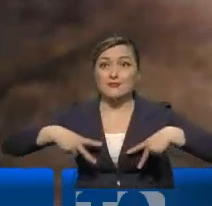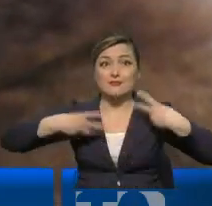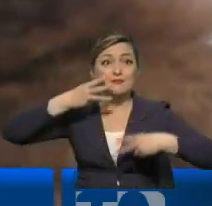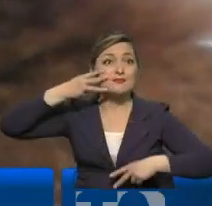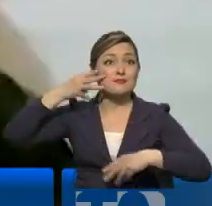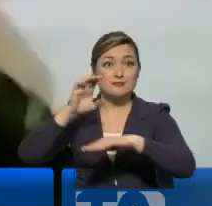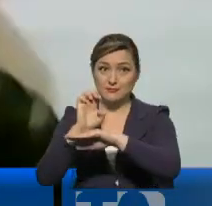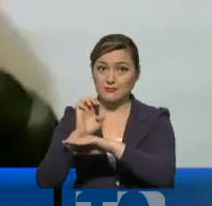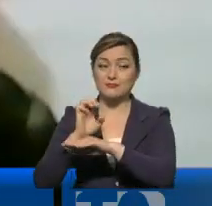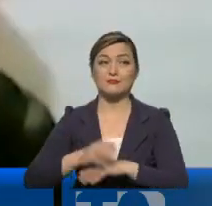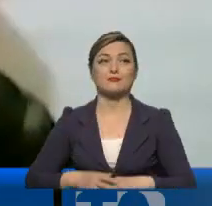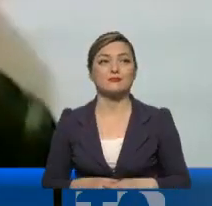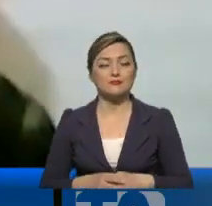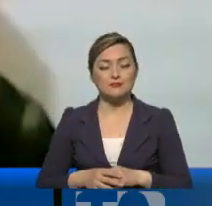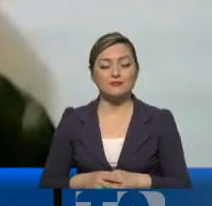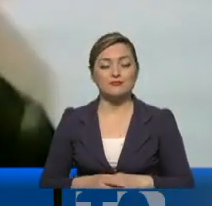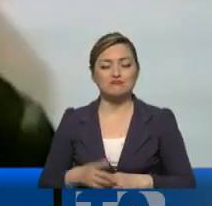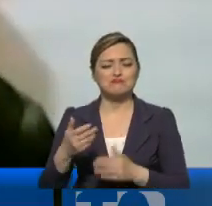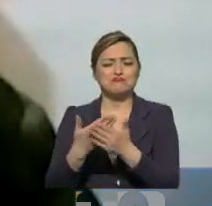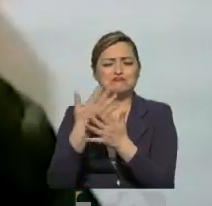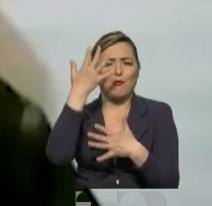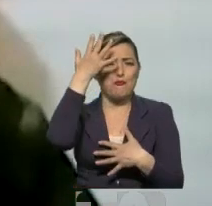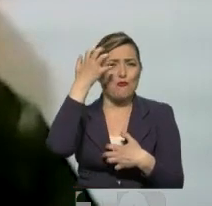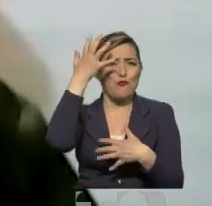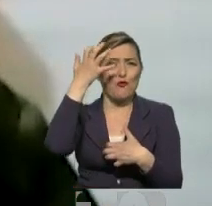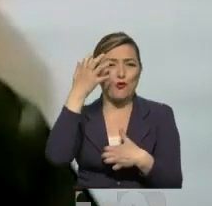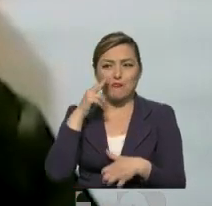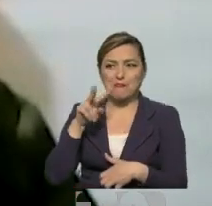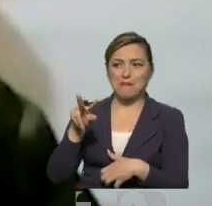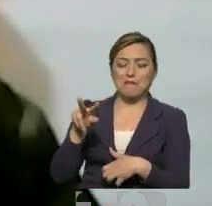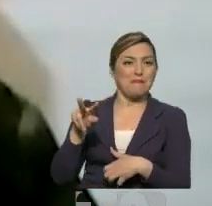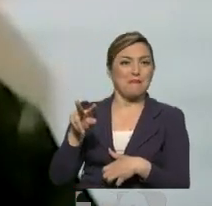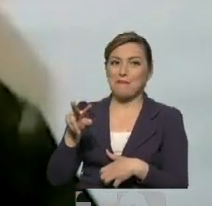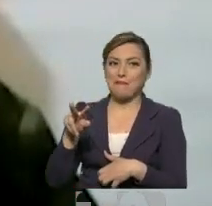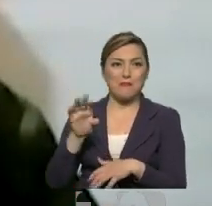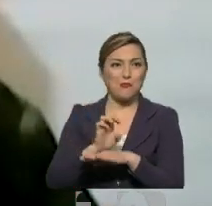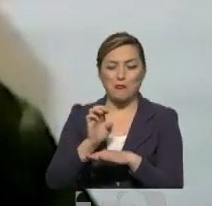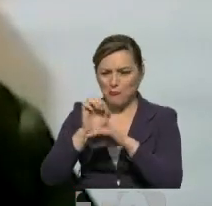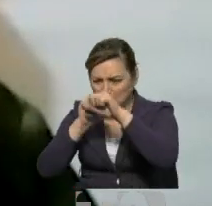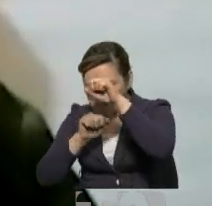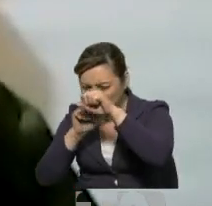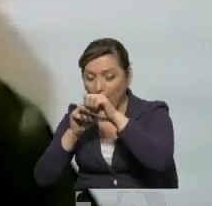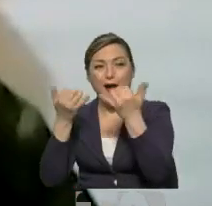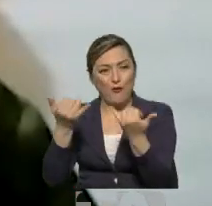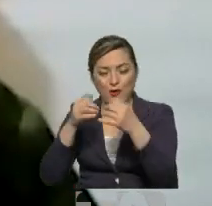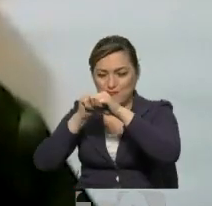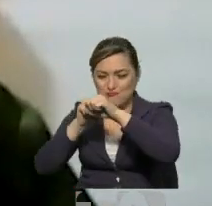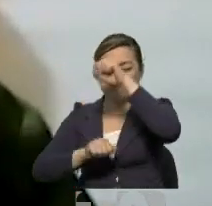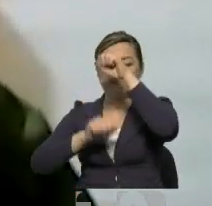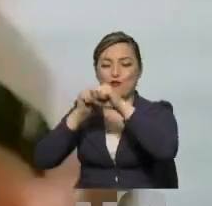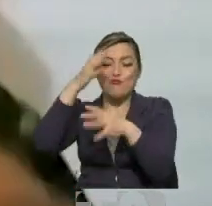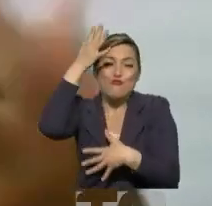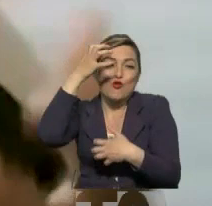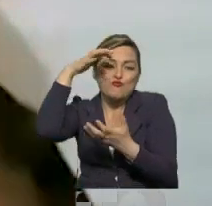Amazonía ecuatoriana. Es una nueva especie que no había sido descrita aquí en el Ecuador, del mono más chiquito del mundo,